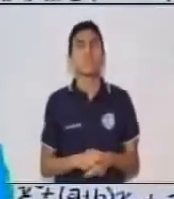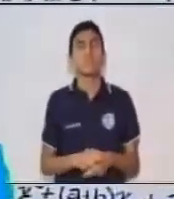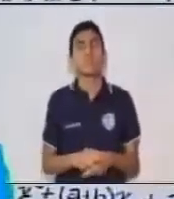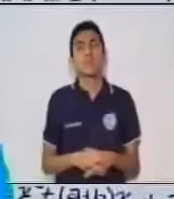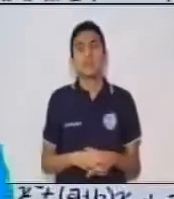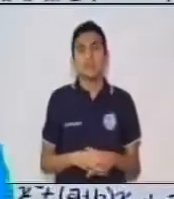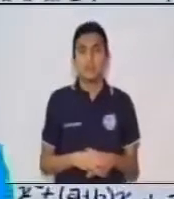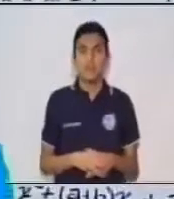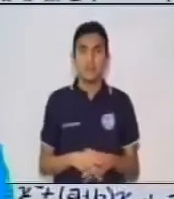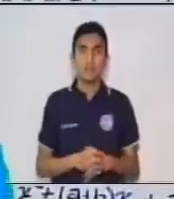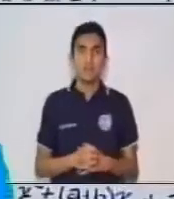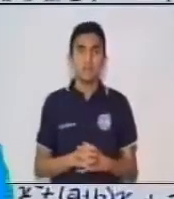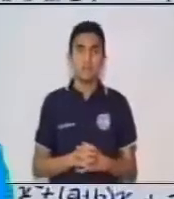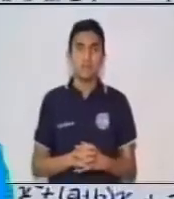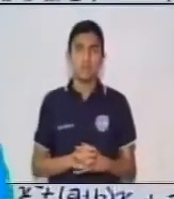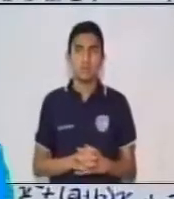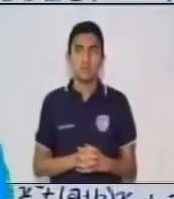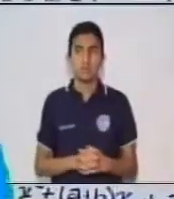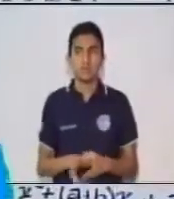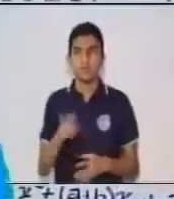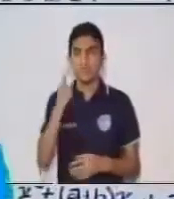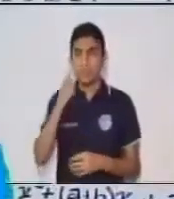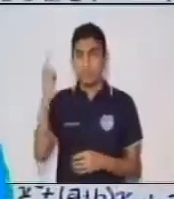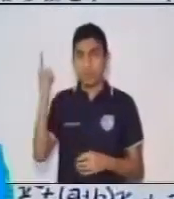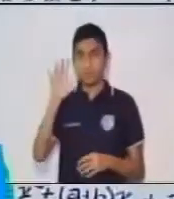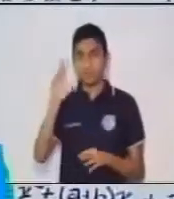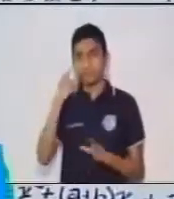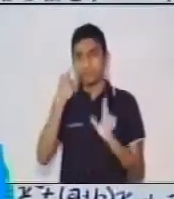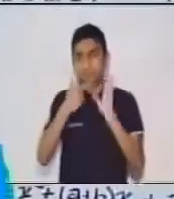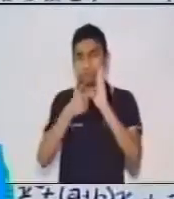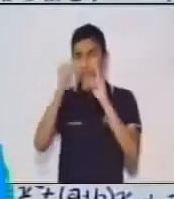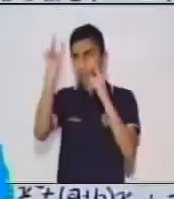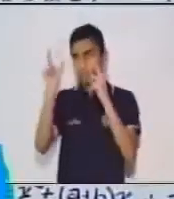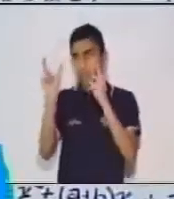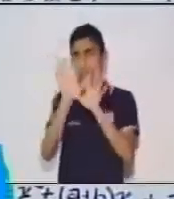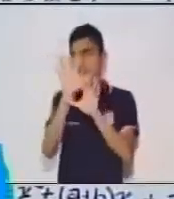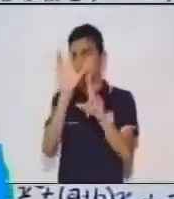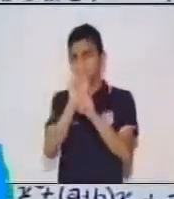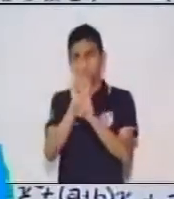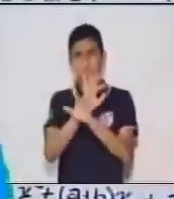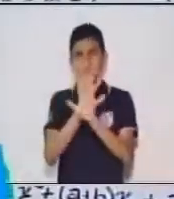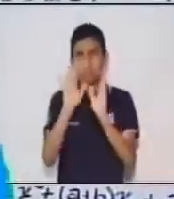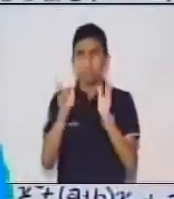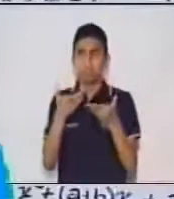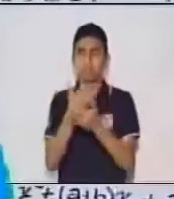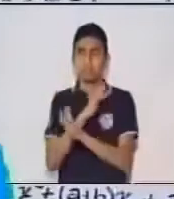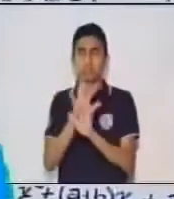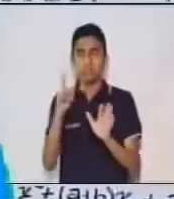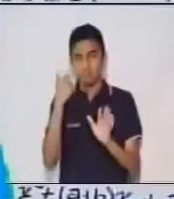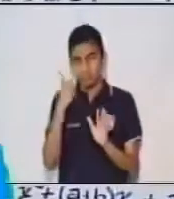rectángulo. Entonces, con esta construcción,